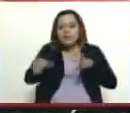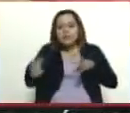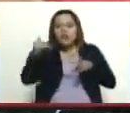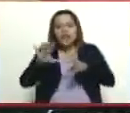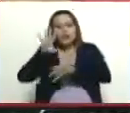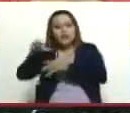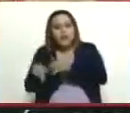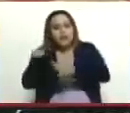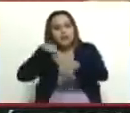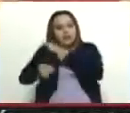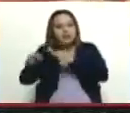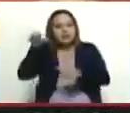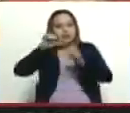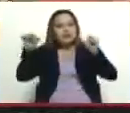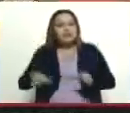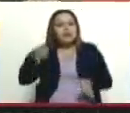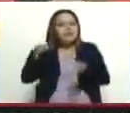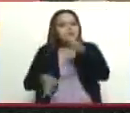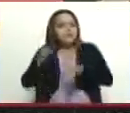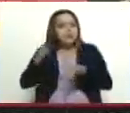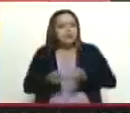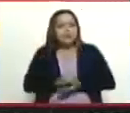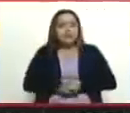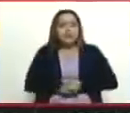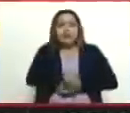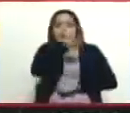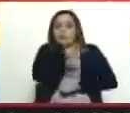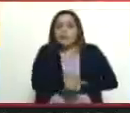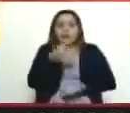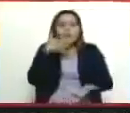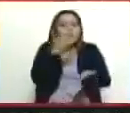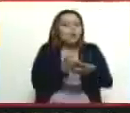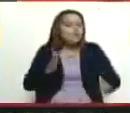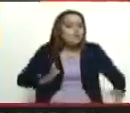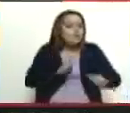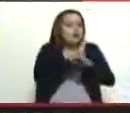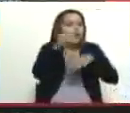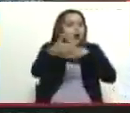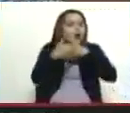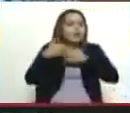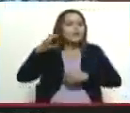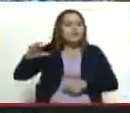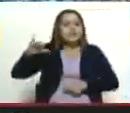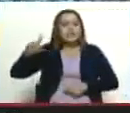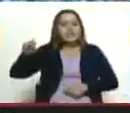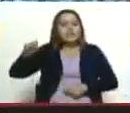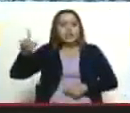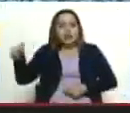justicia. Ni los ladrones que pidieron sanciones contra SIGGO.